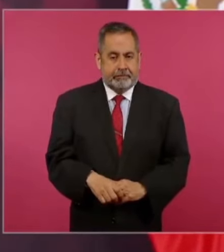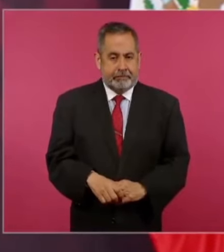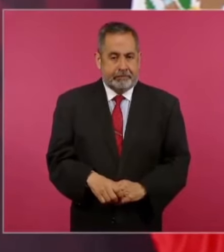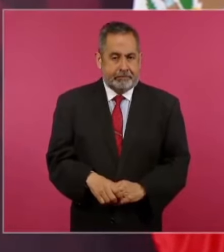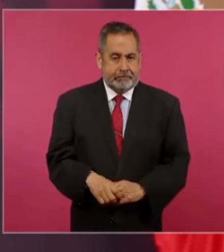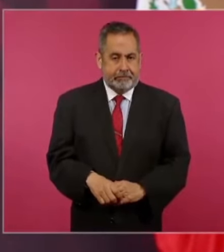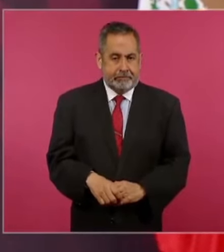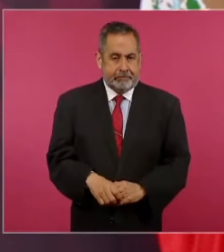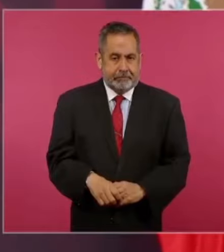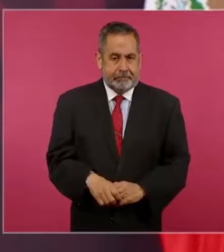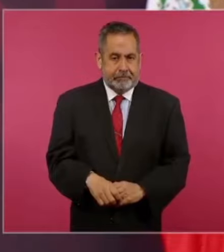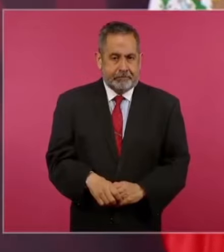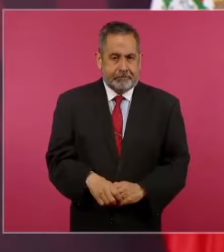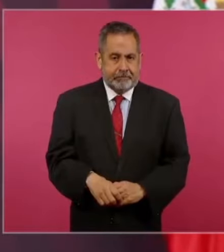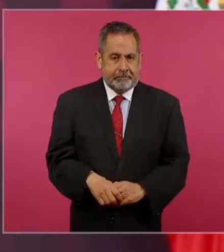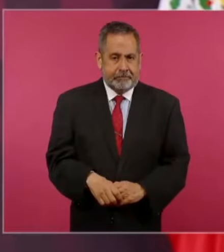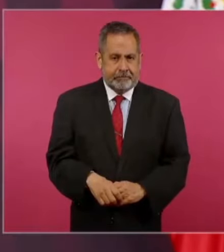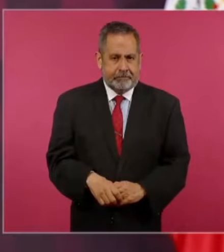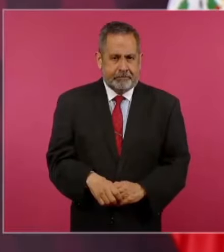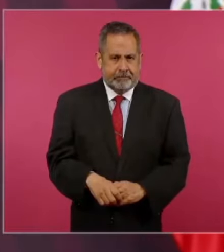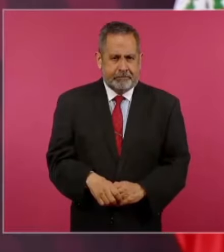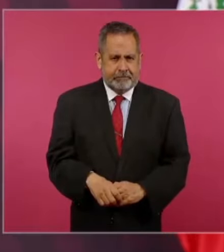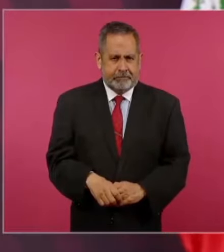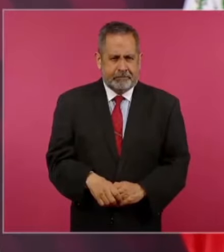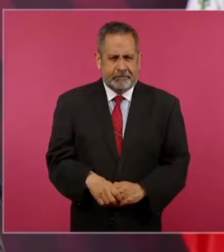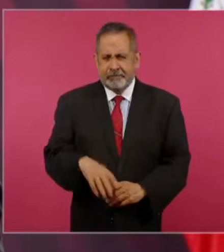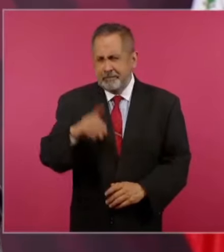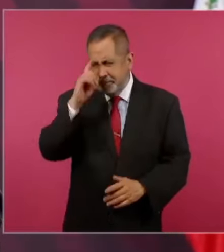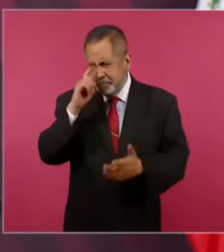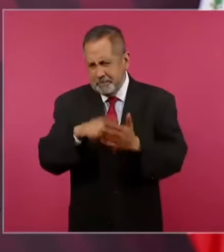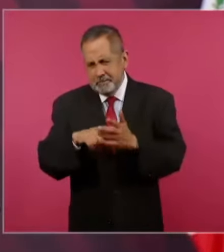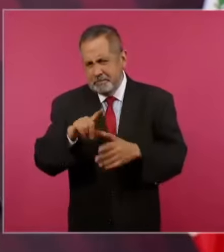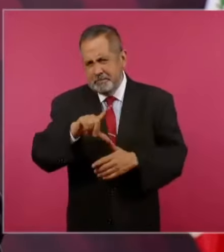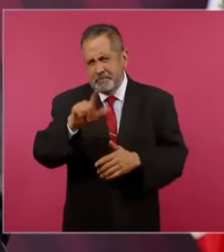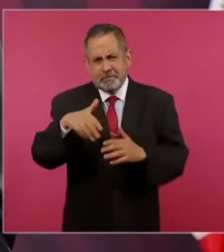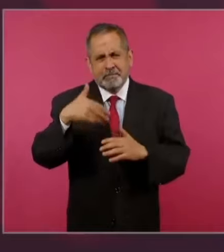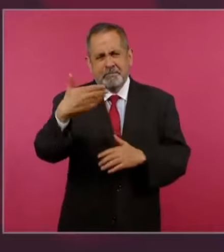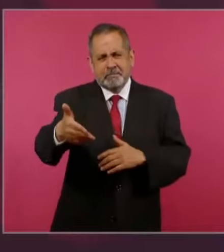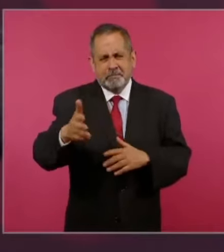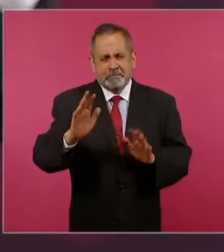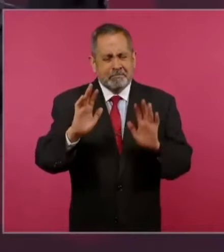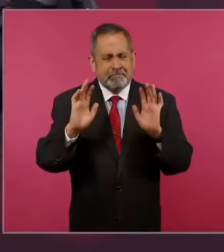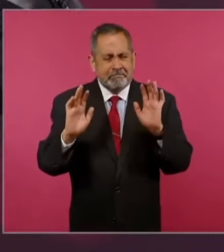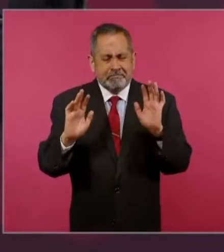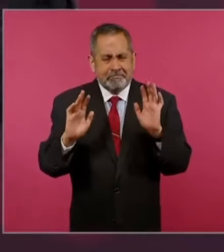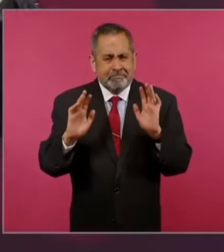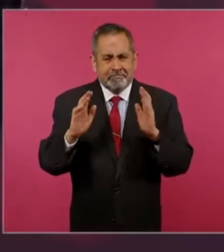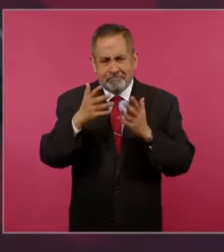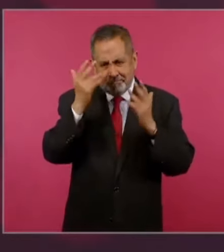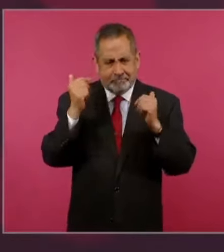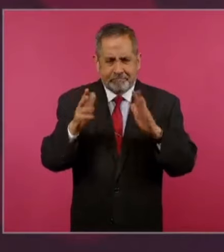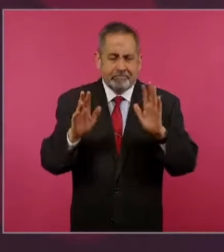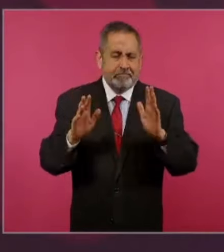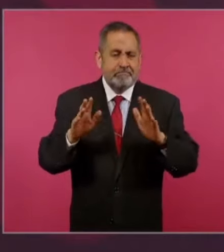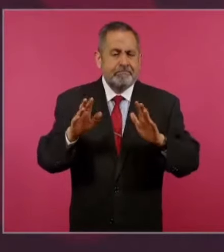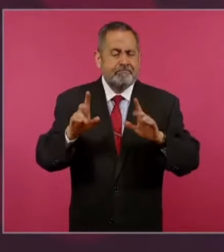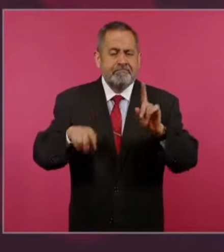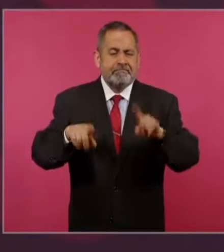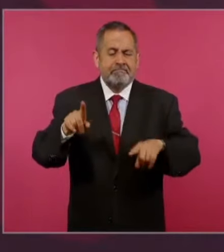¿Las vallas permanecerán hasta después del 2 de junio? Yo creo que hasta después. Ya ves, es que va